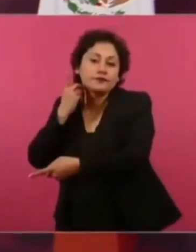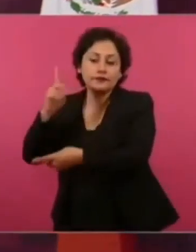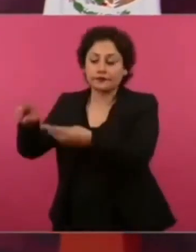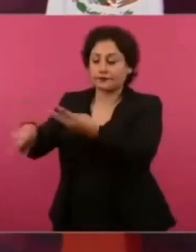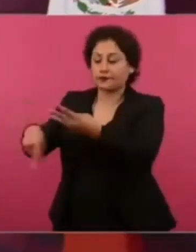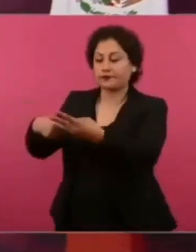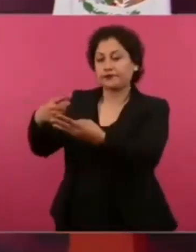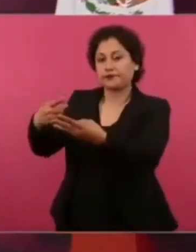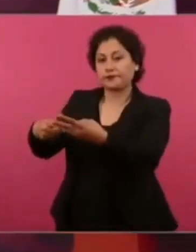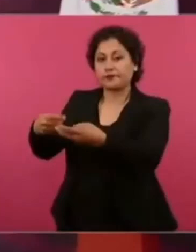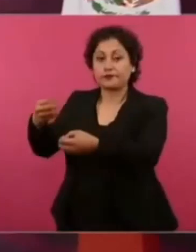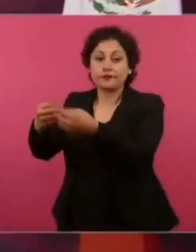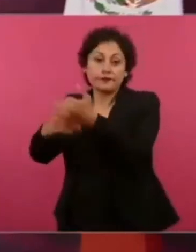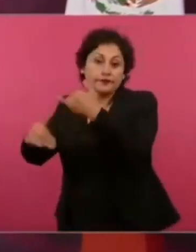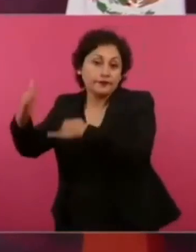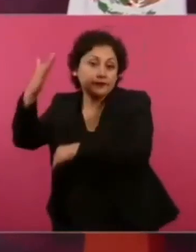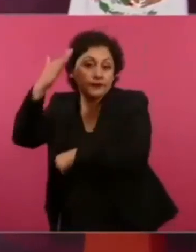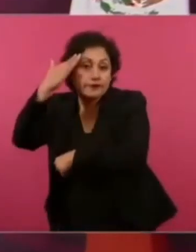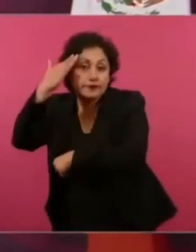a ministros,